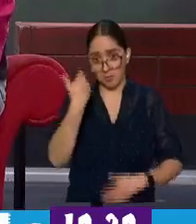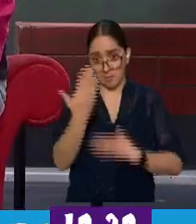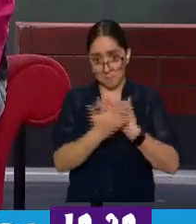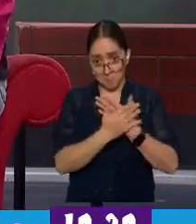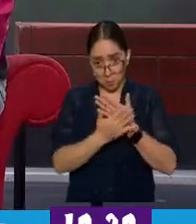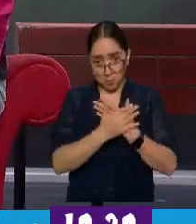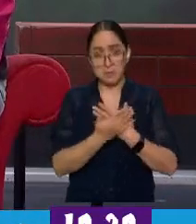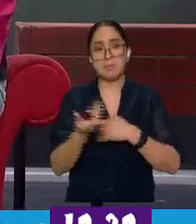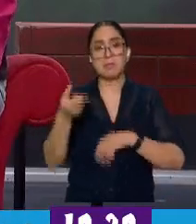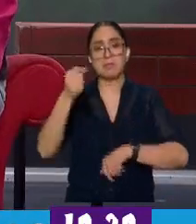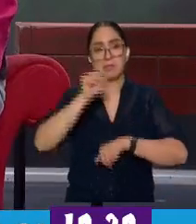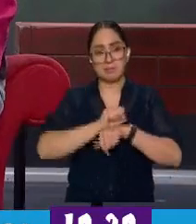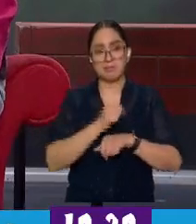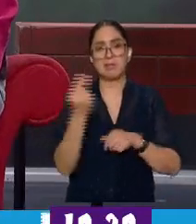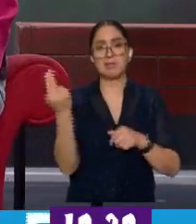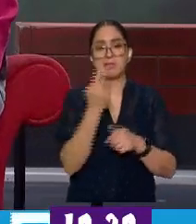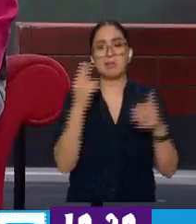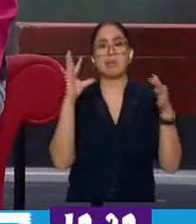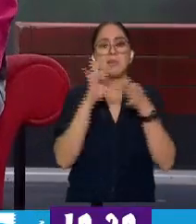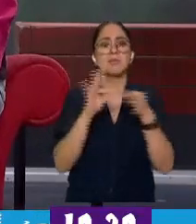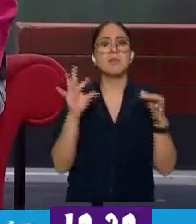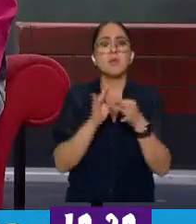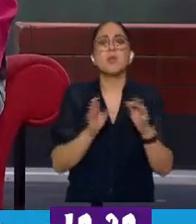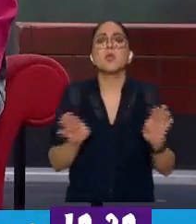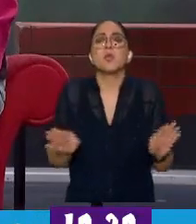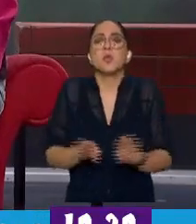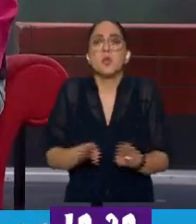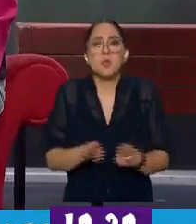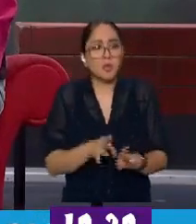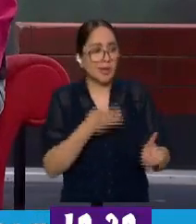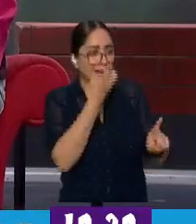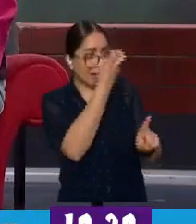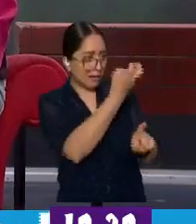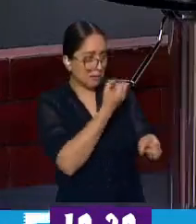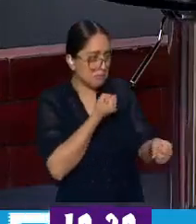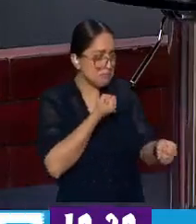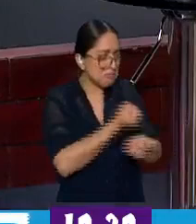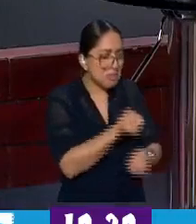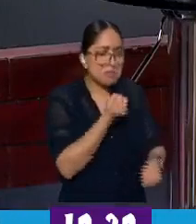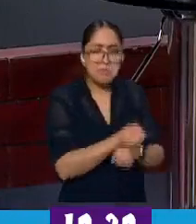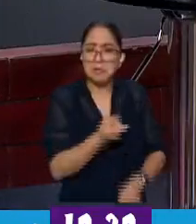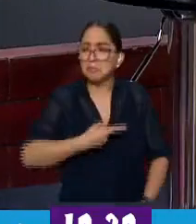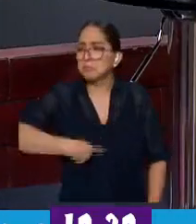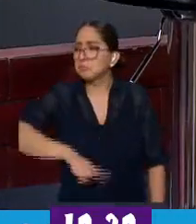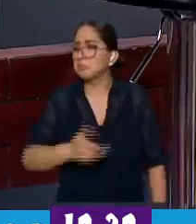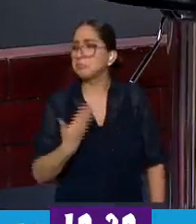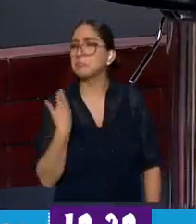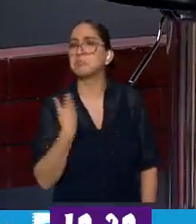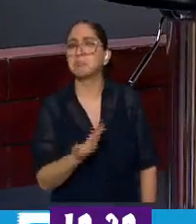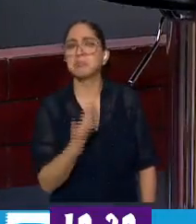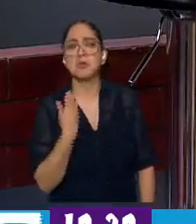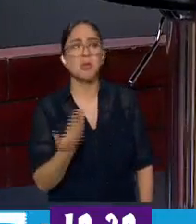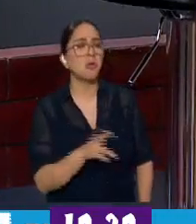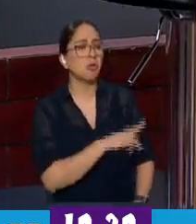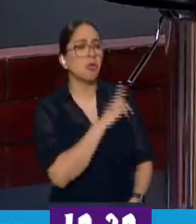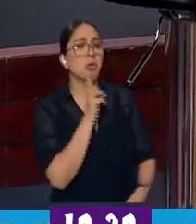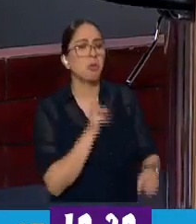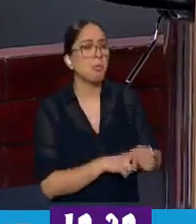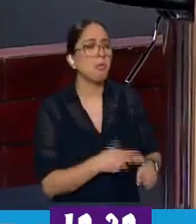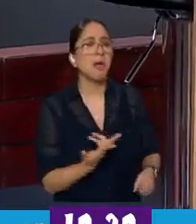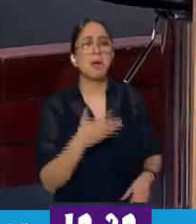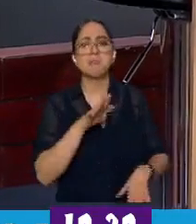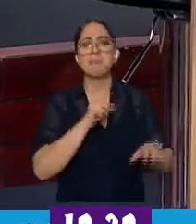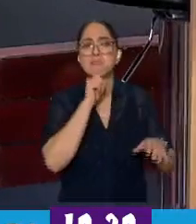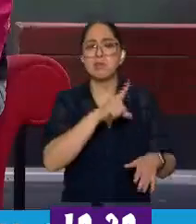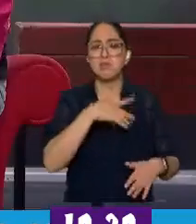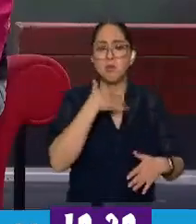siguiente entrega, de cómo es que normalizamos el maltrato, normalizamos la corrupción, la violencia,